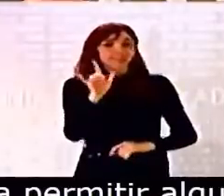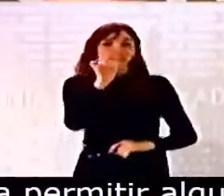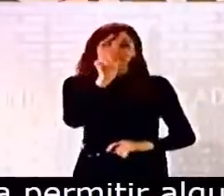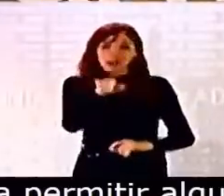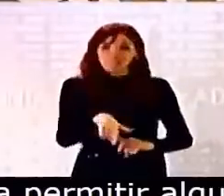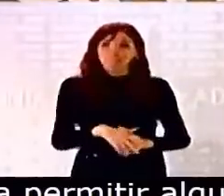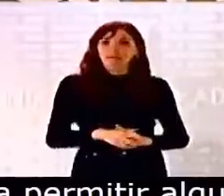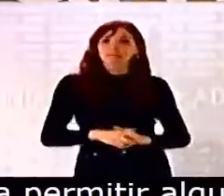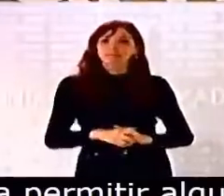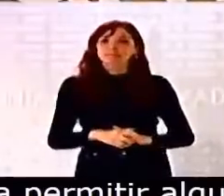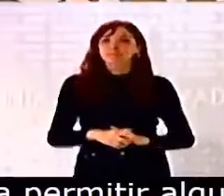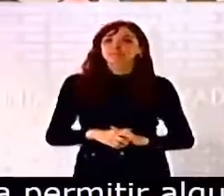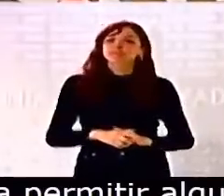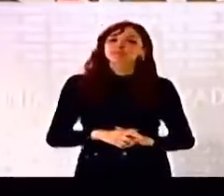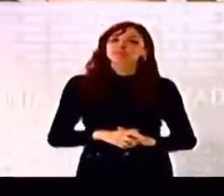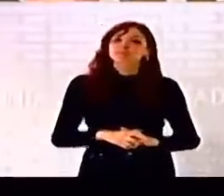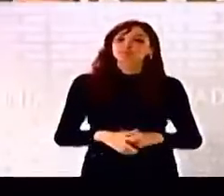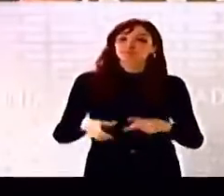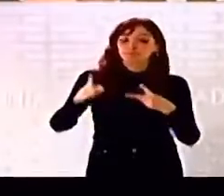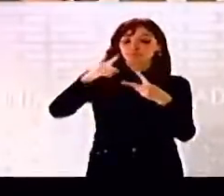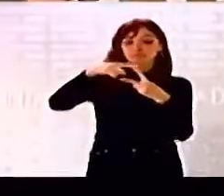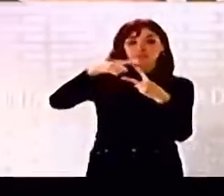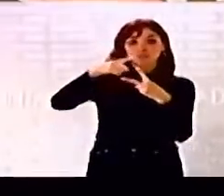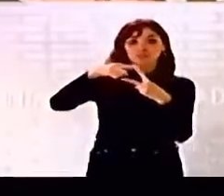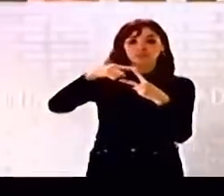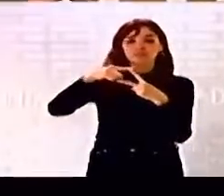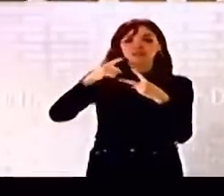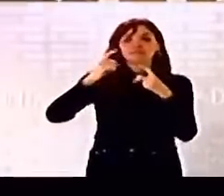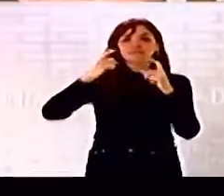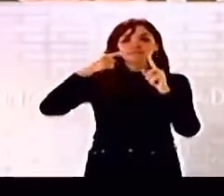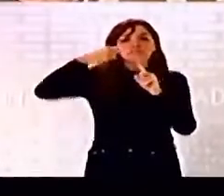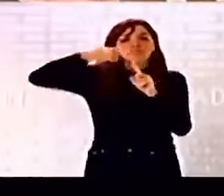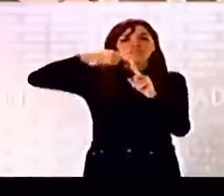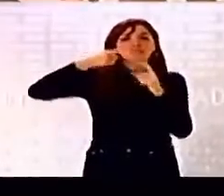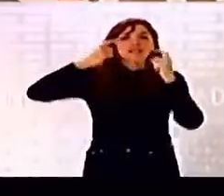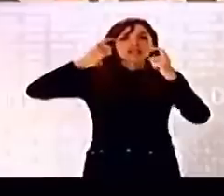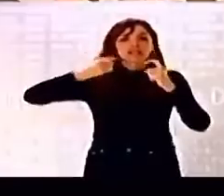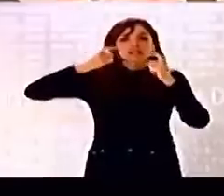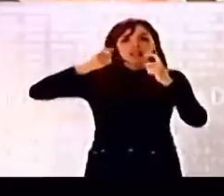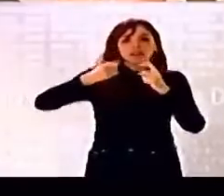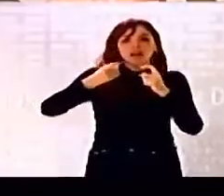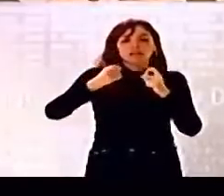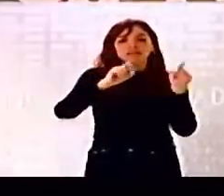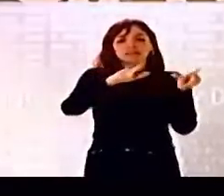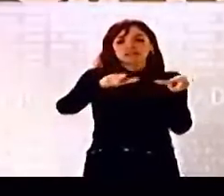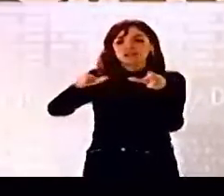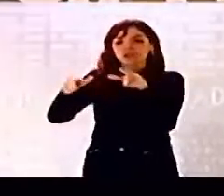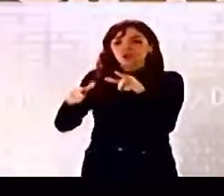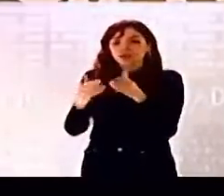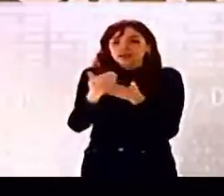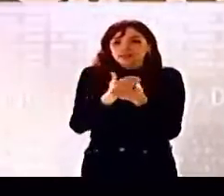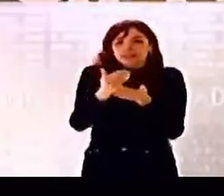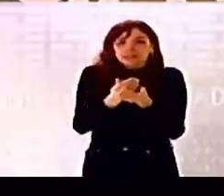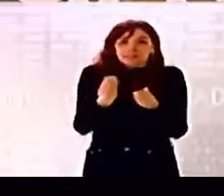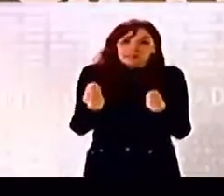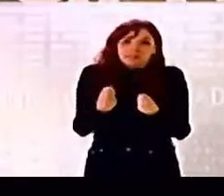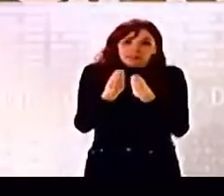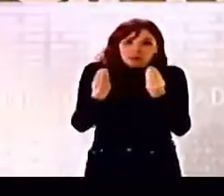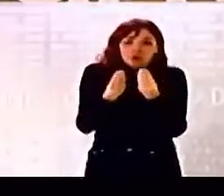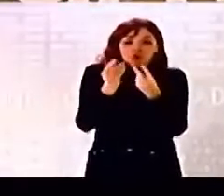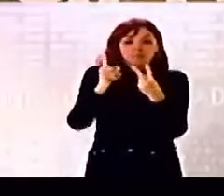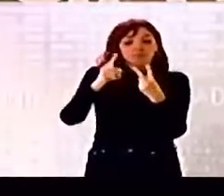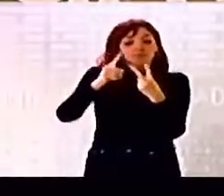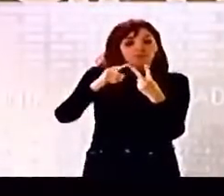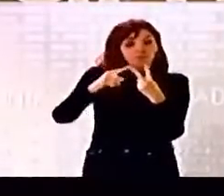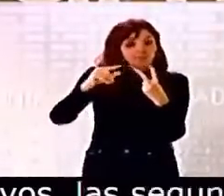Las primeras, para ir recuperando los sectores productivos. La segunda,